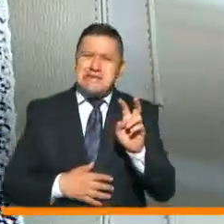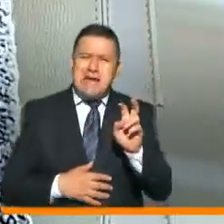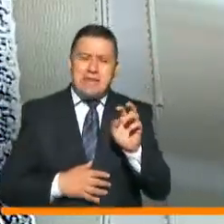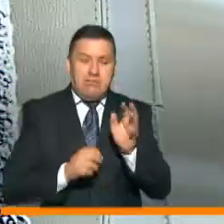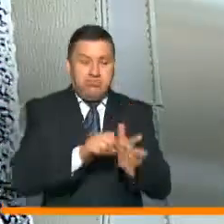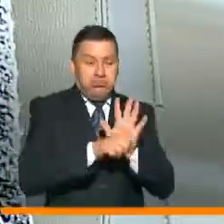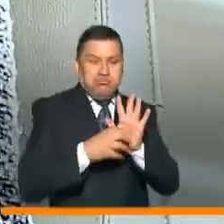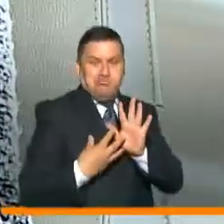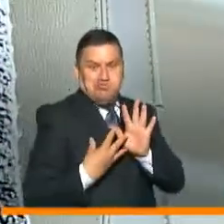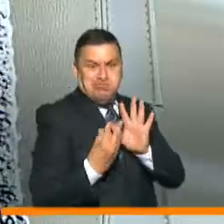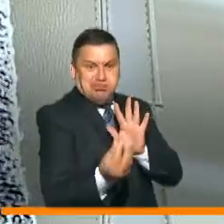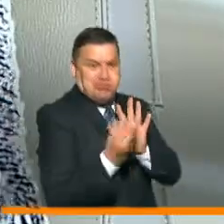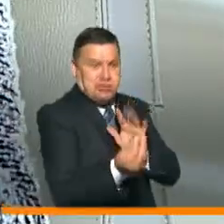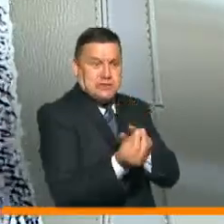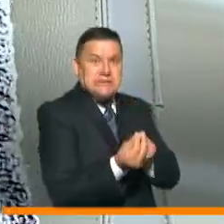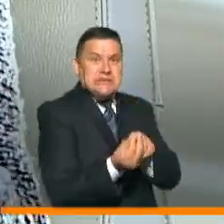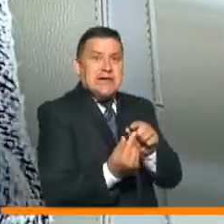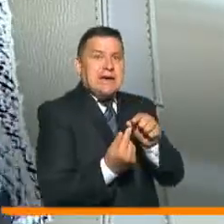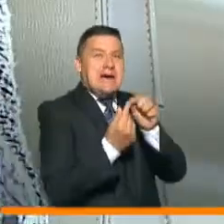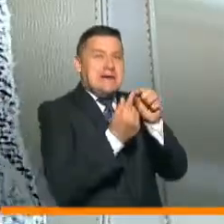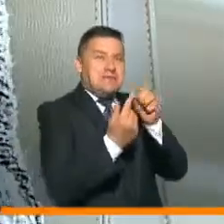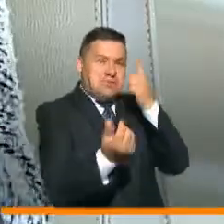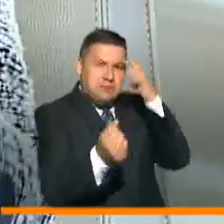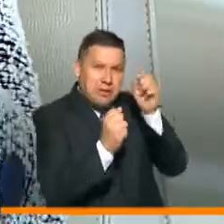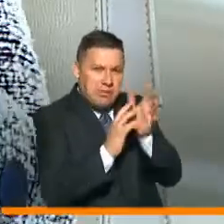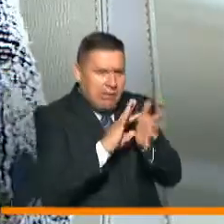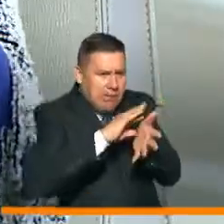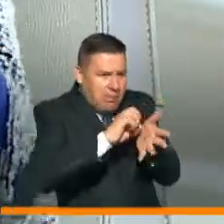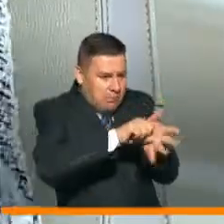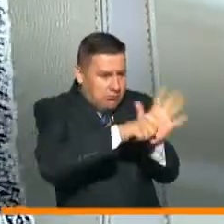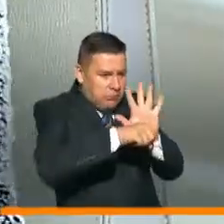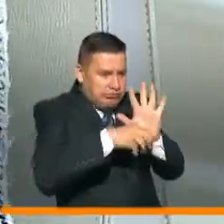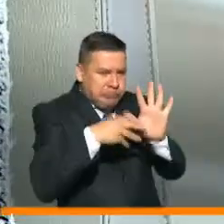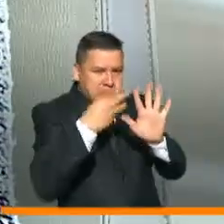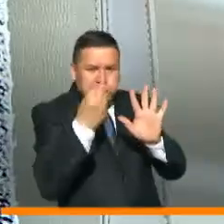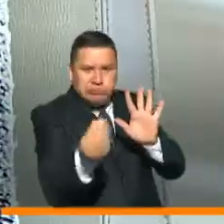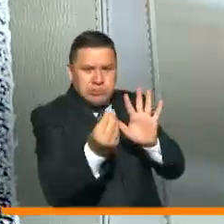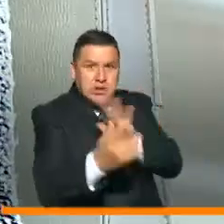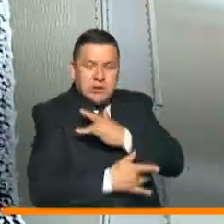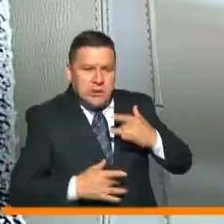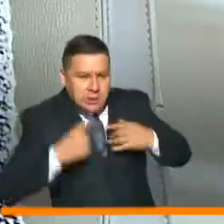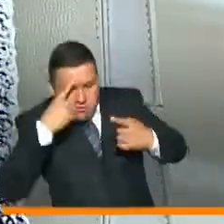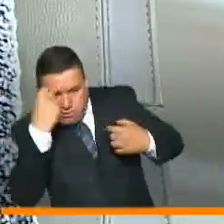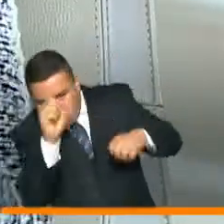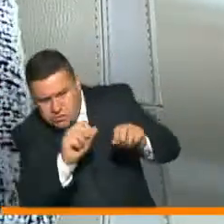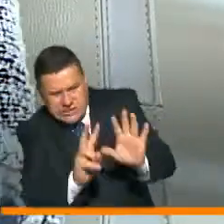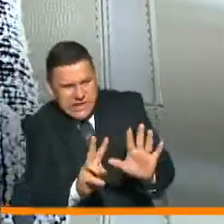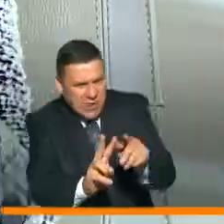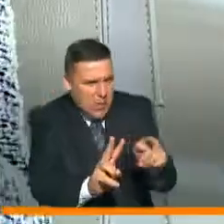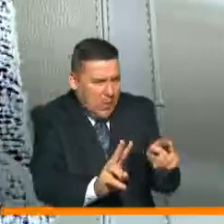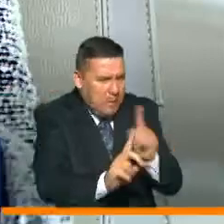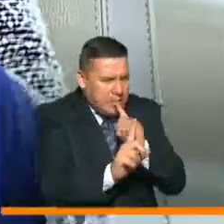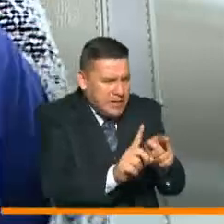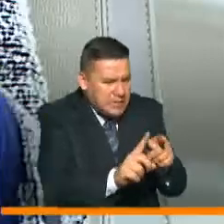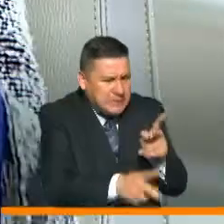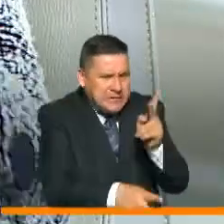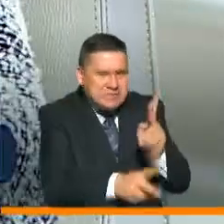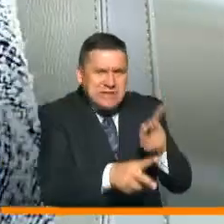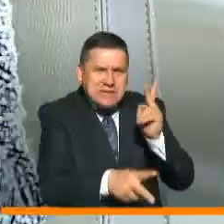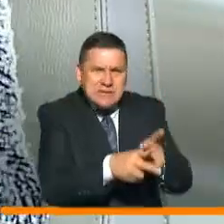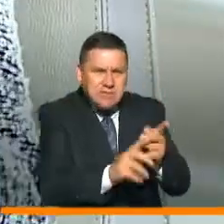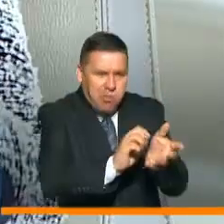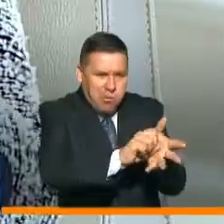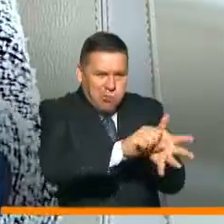linajes que se consideran de especial preocupación o de especial interés en salud pública. ¿Y por qué? Porque reúnen una serie